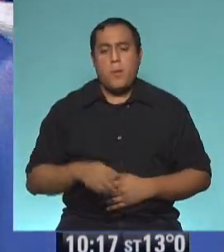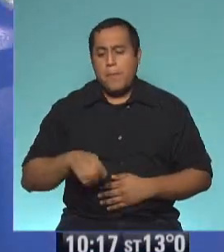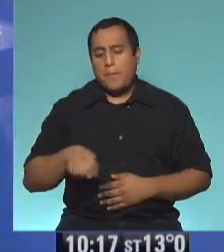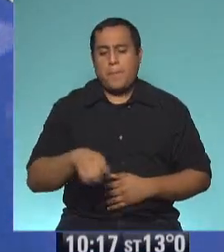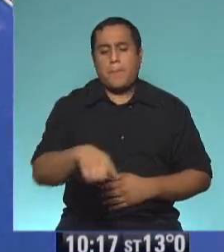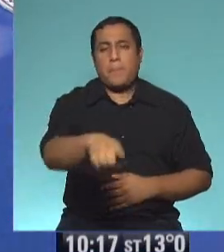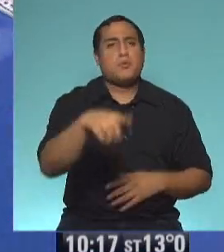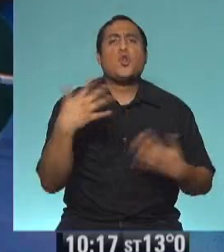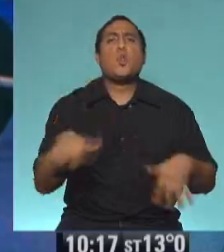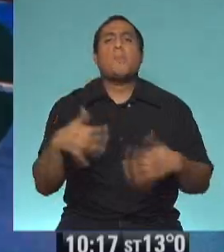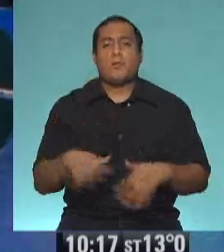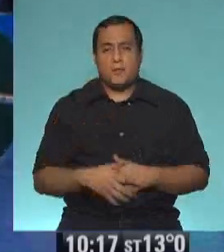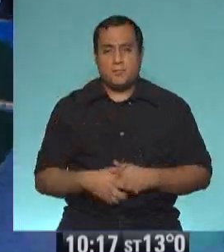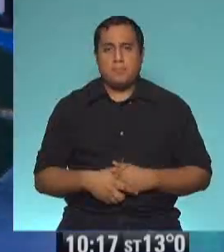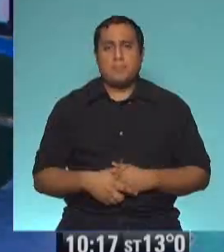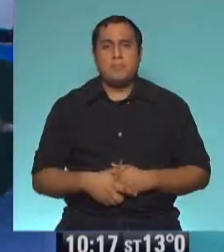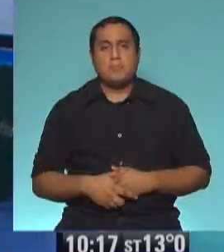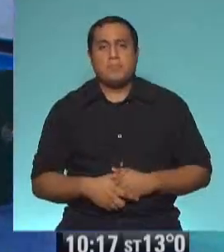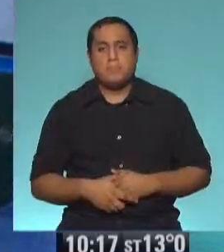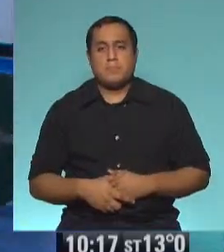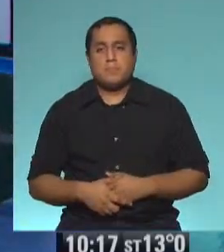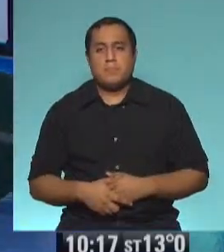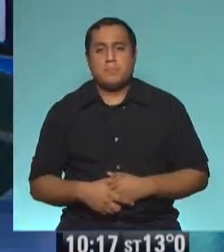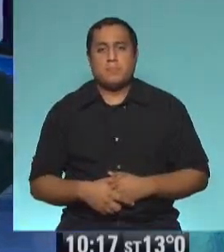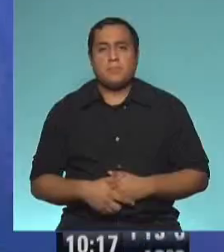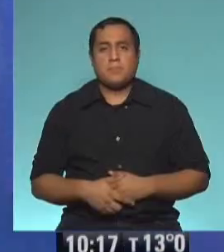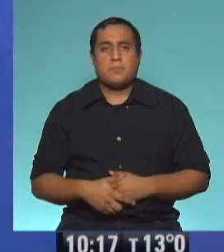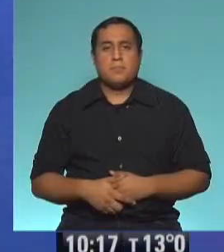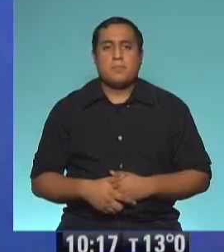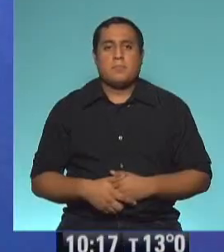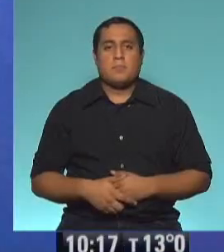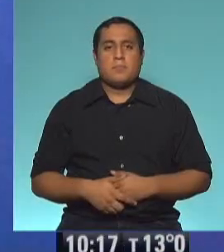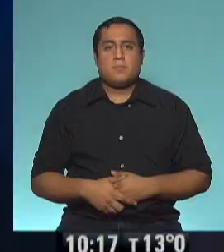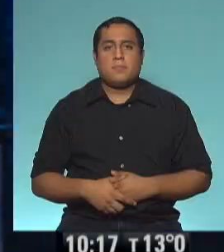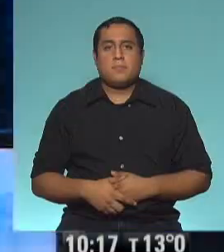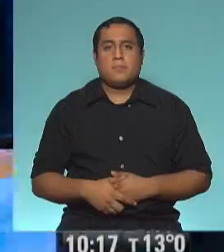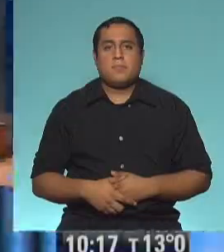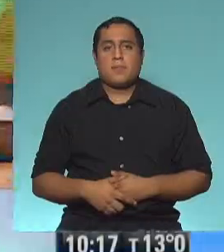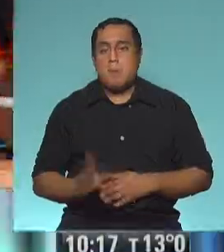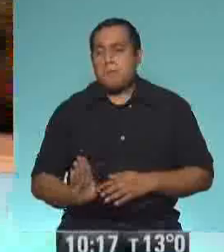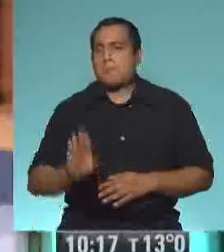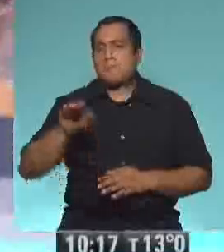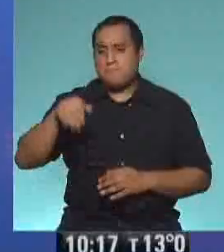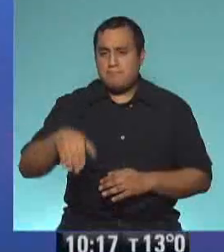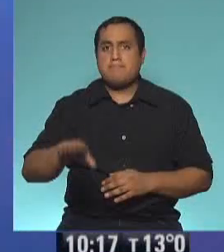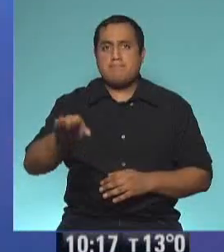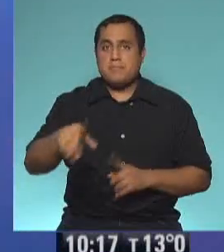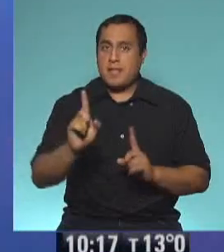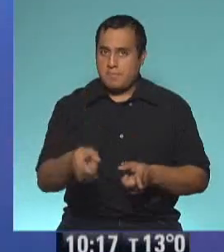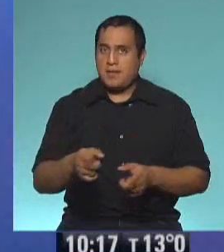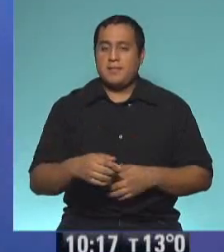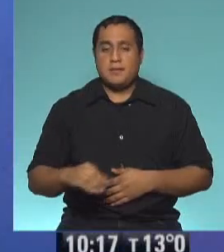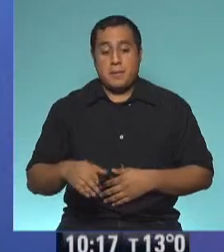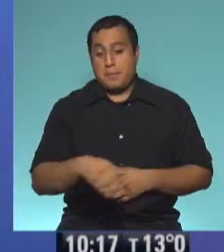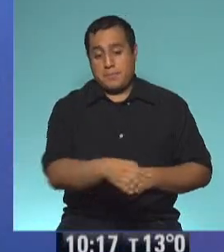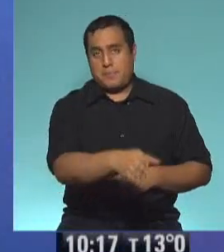importa. Esto puede seguir por acá, mirá. Seguí la viborita. Que suba, que suba. Sigue. Dale. Ah, que suba, me gusta eso. Esto, que suba. Sí.